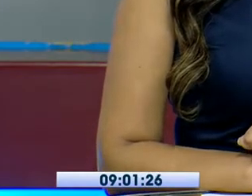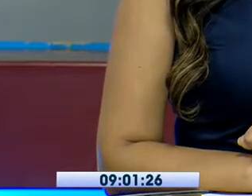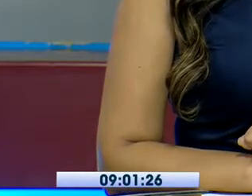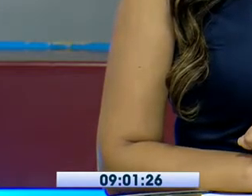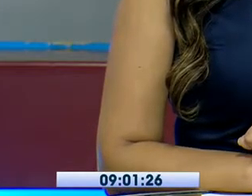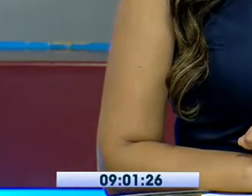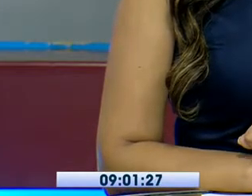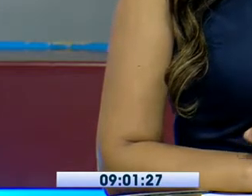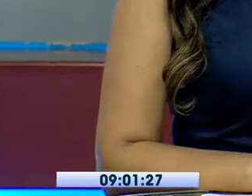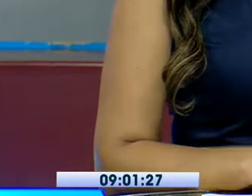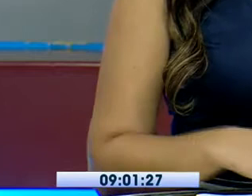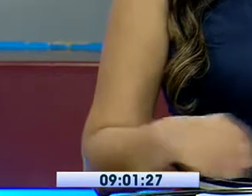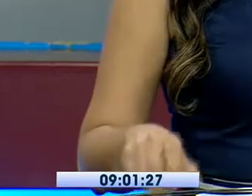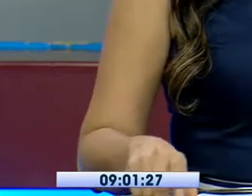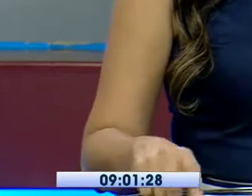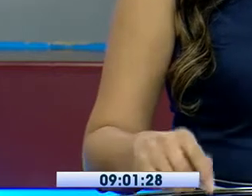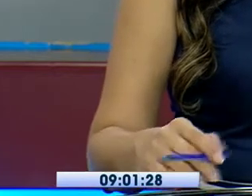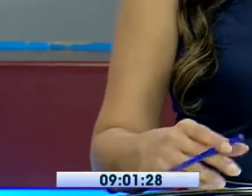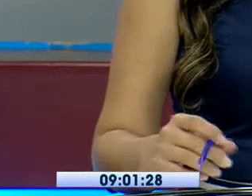calzada.